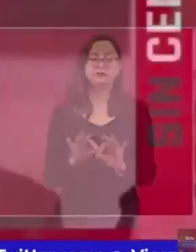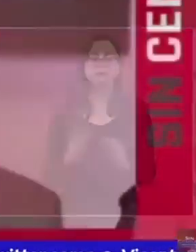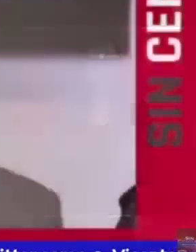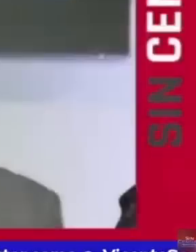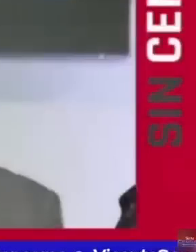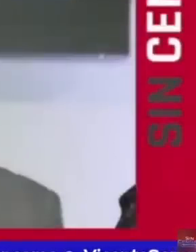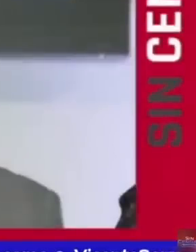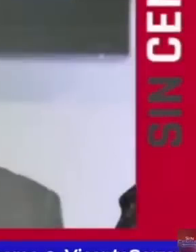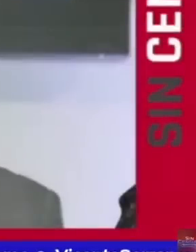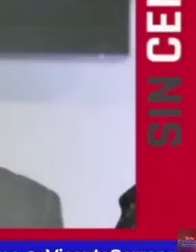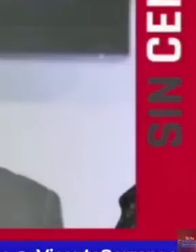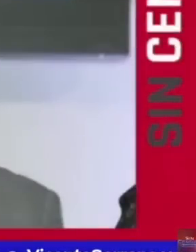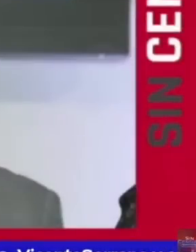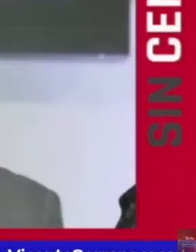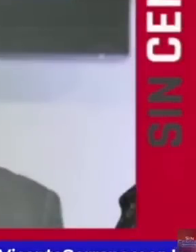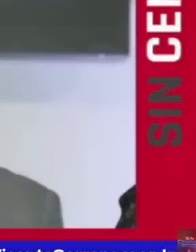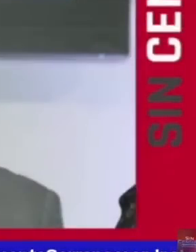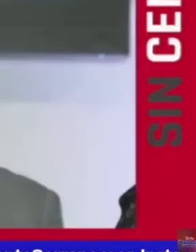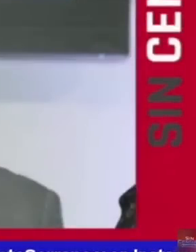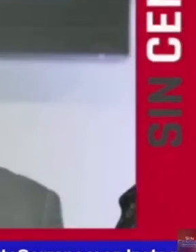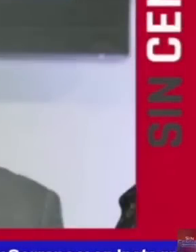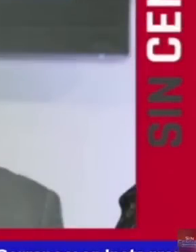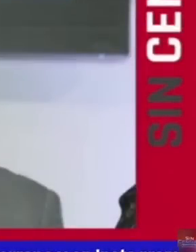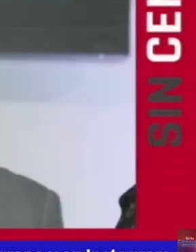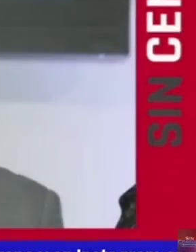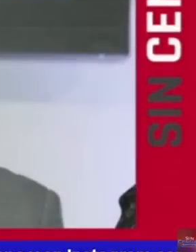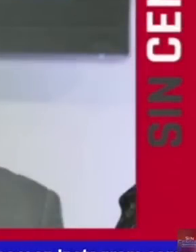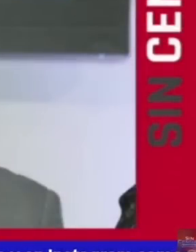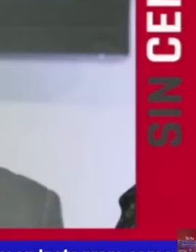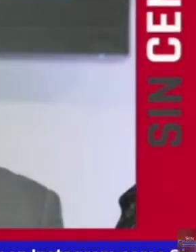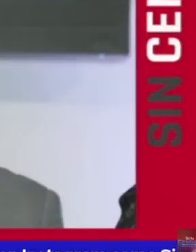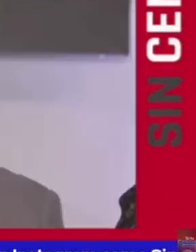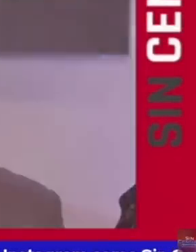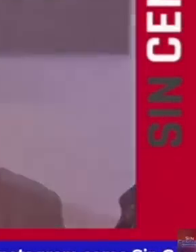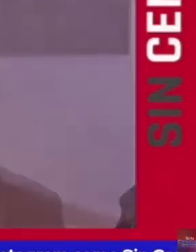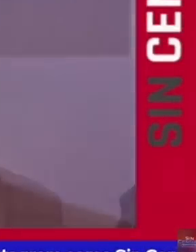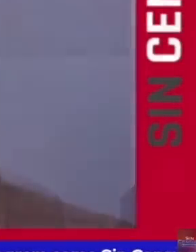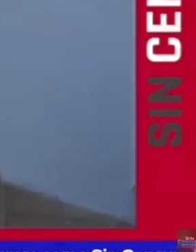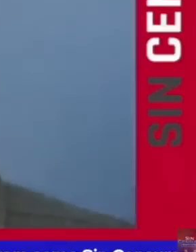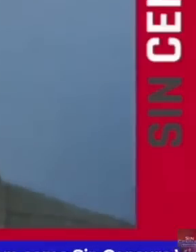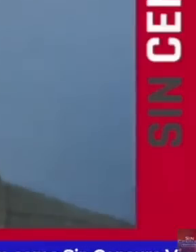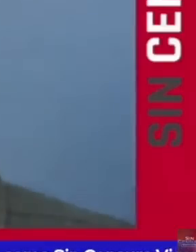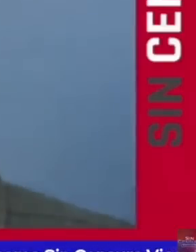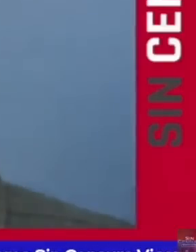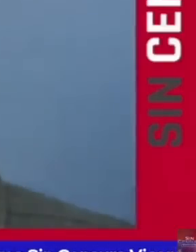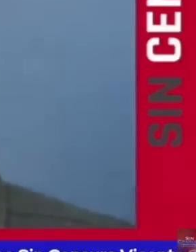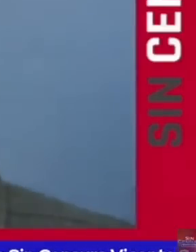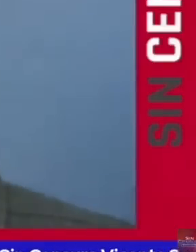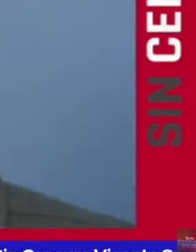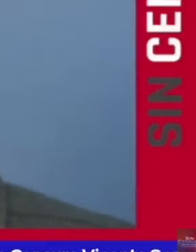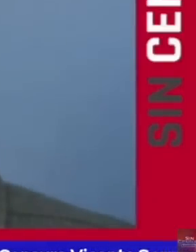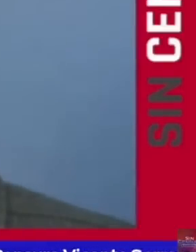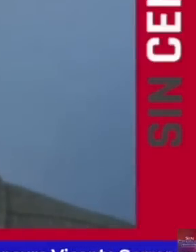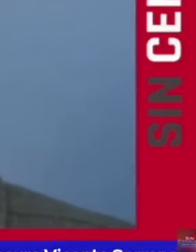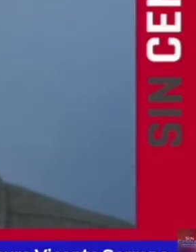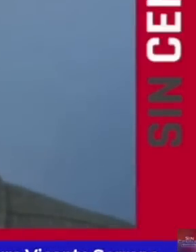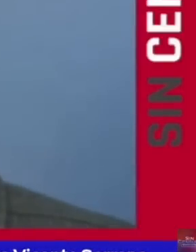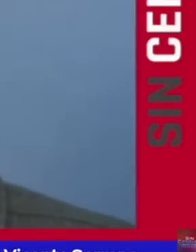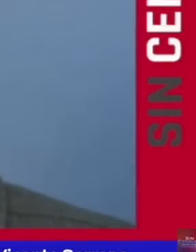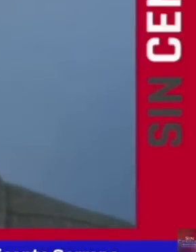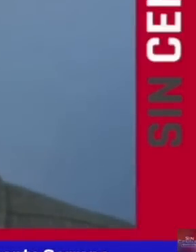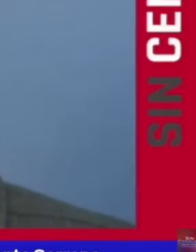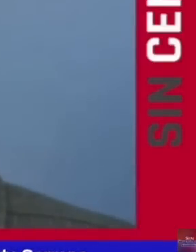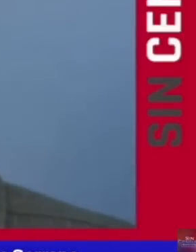montaje. Aquí que venga a platicarnos cómo fue que hizo el montaje de García Luna cuando agarraron. ¿Por qué no pones eso en